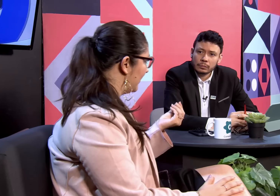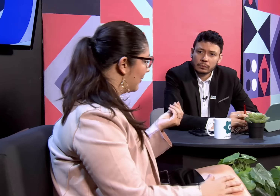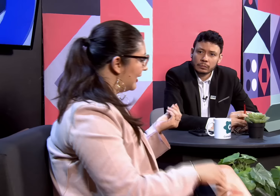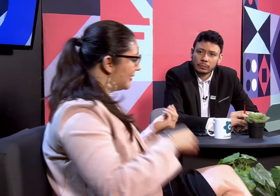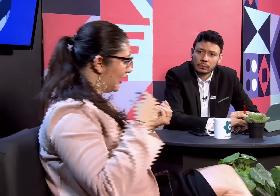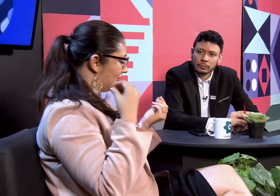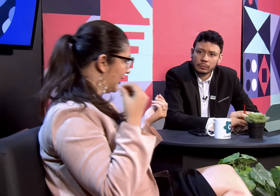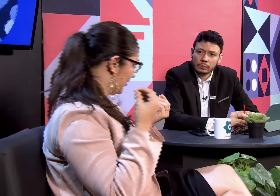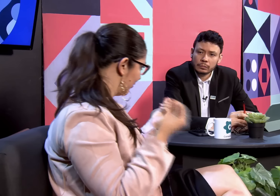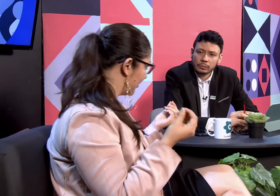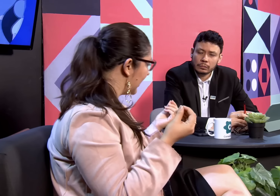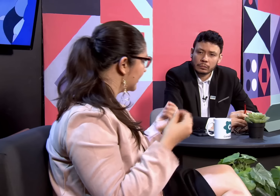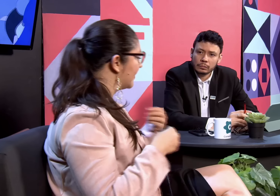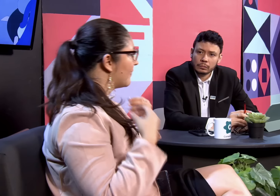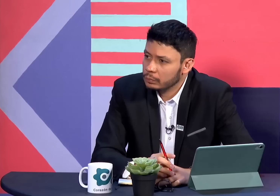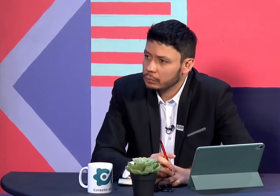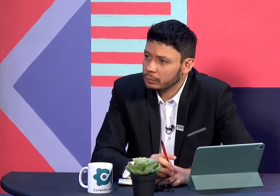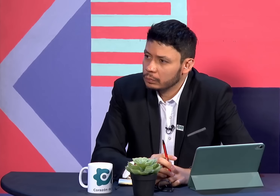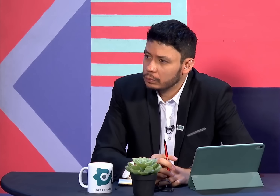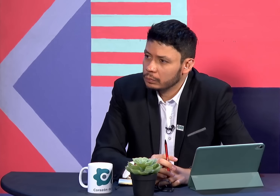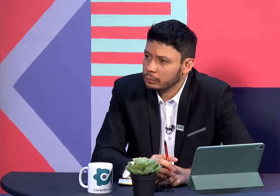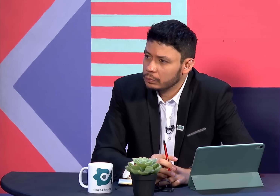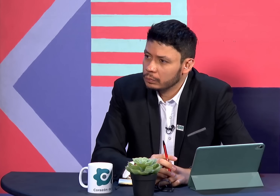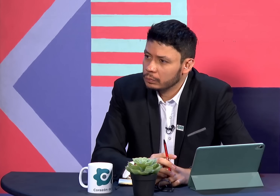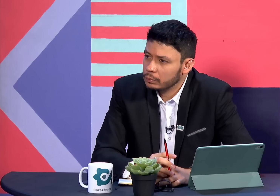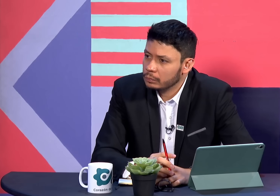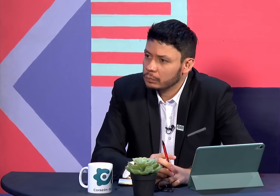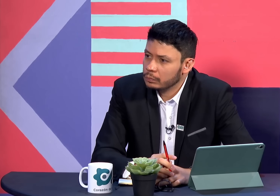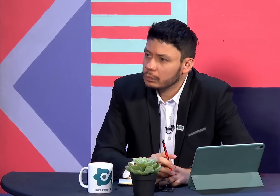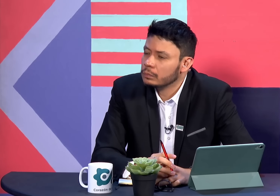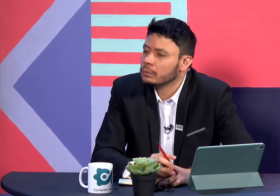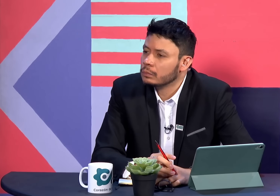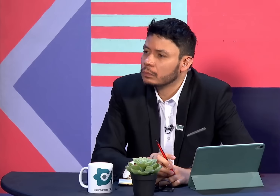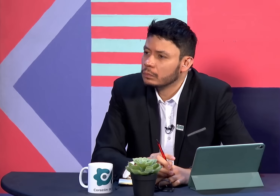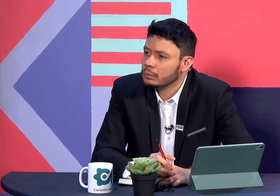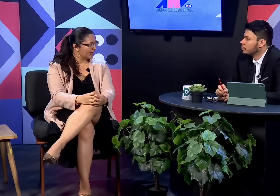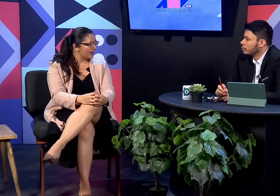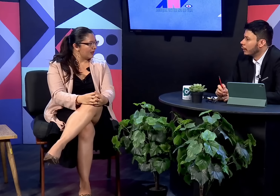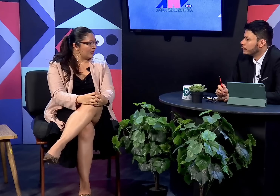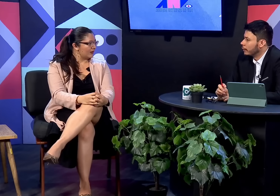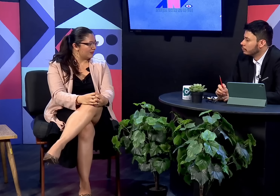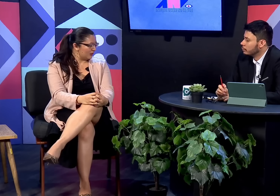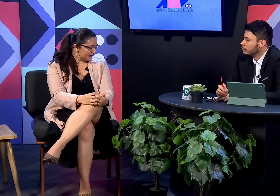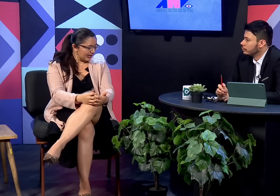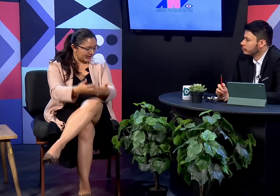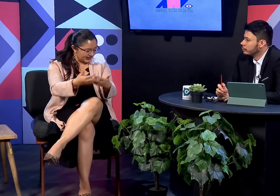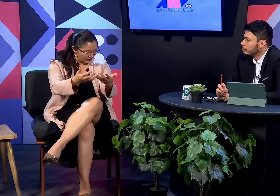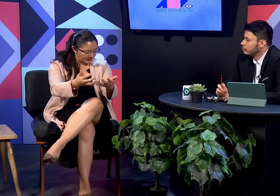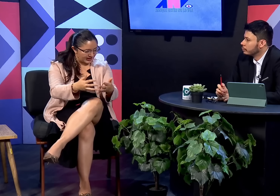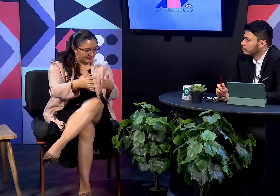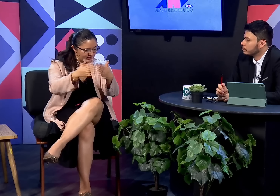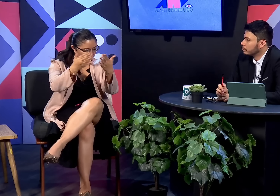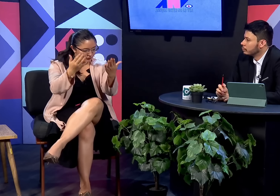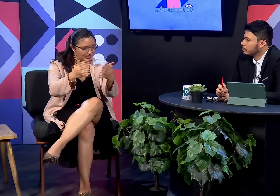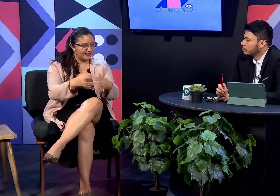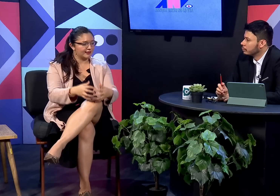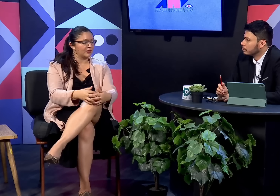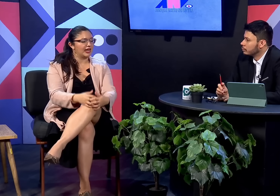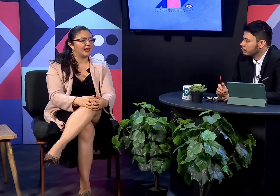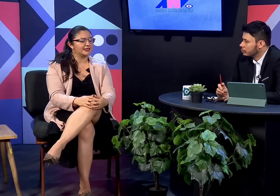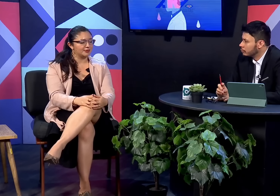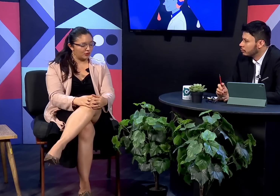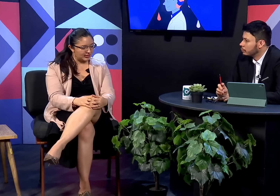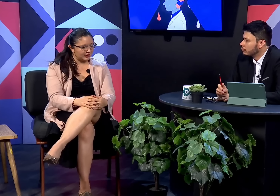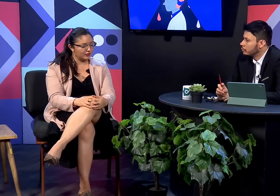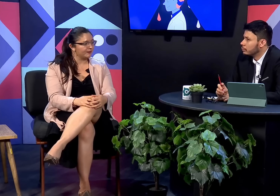individuales y los derechos sociales. Ahora, esta nueva ideóloga, nuestra nueva figura dentro